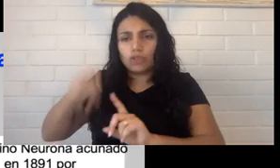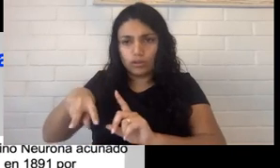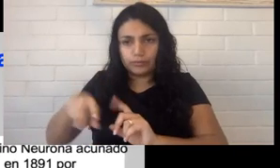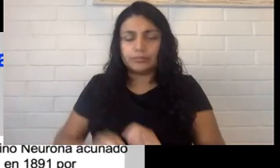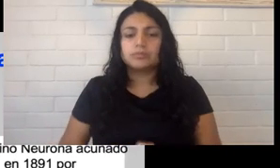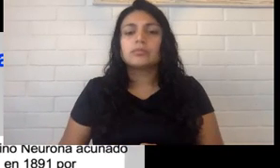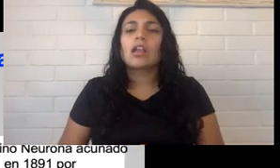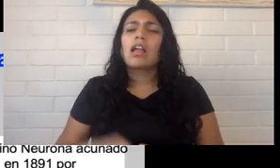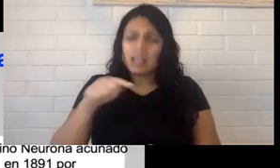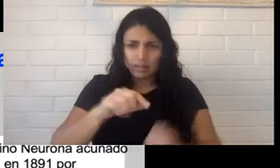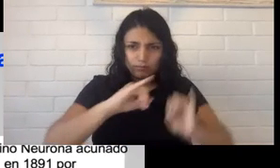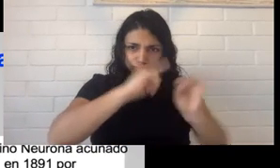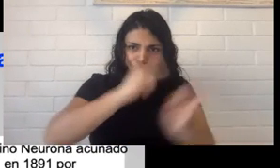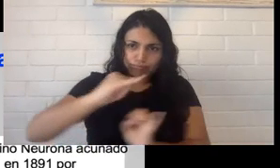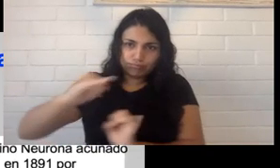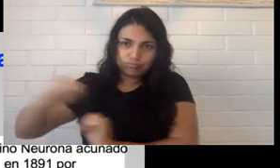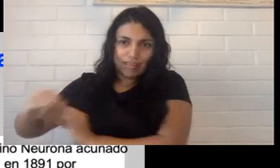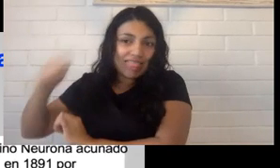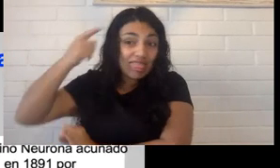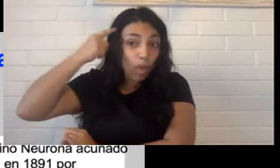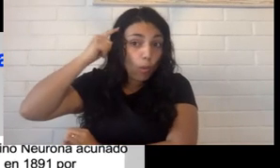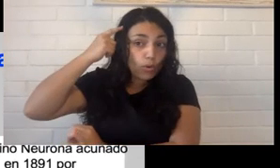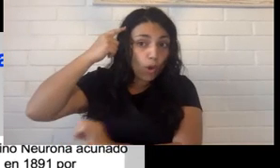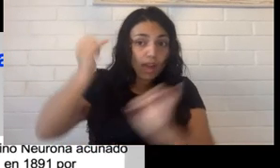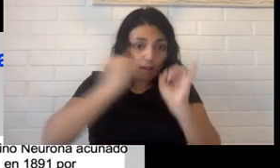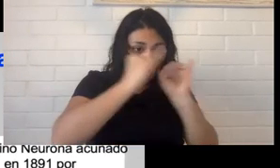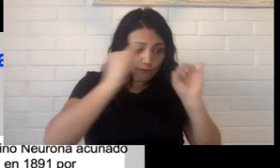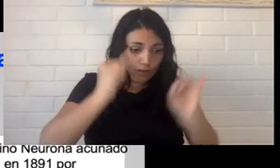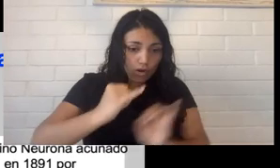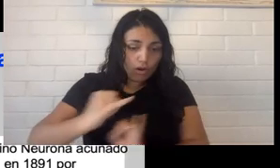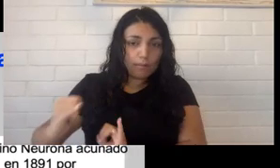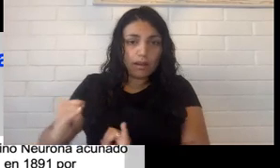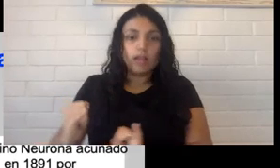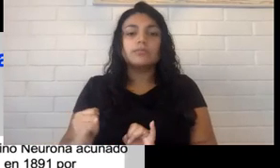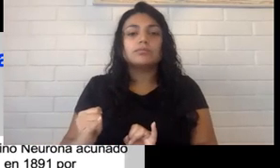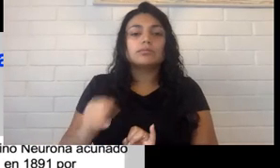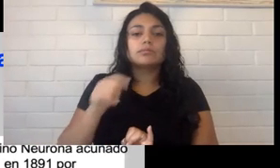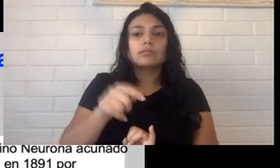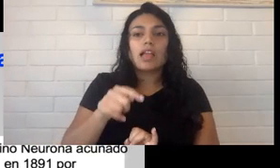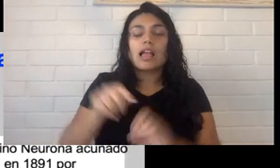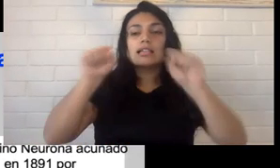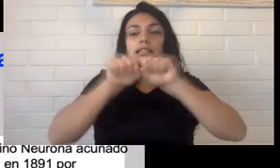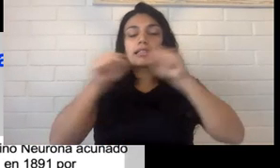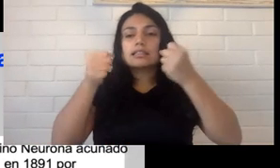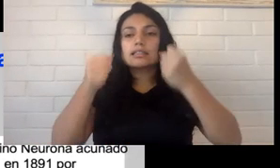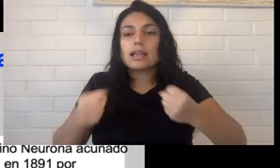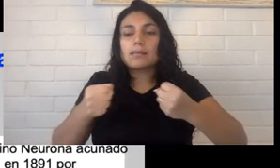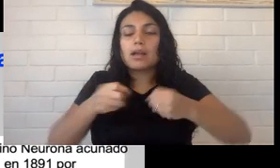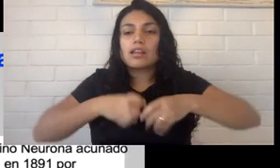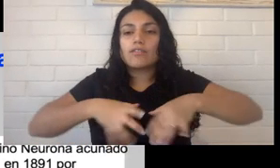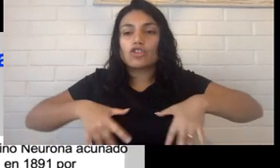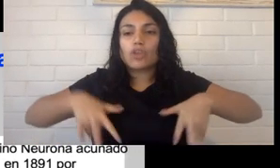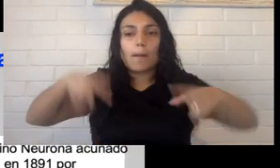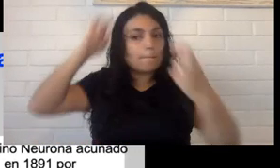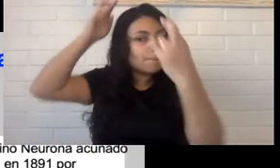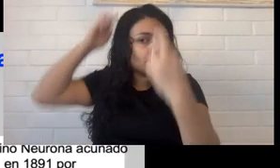Esta estructura general de la neurona es para una neurona del sistema nervioso periférico, en la cual las vainas de mielina